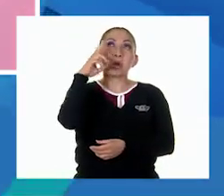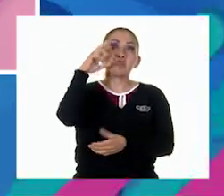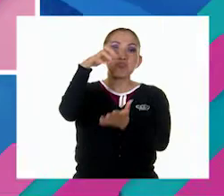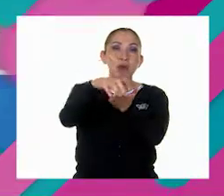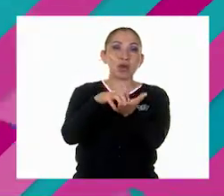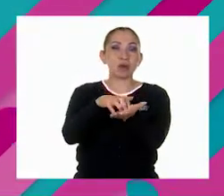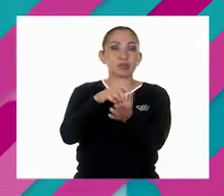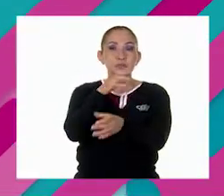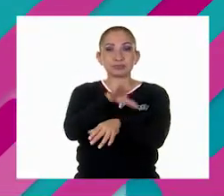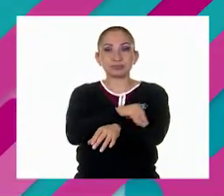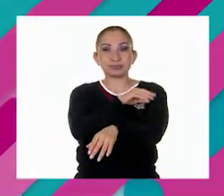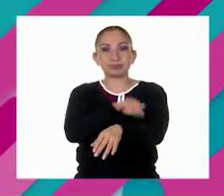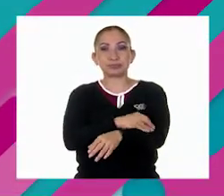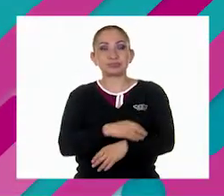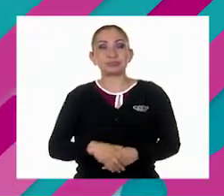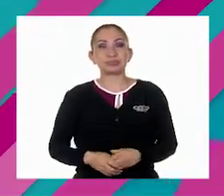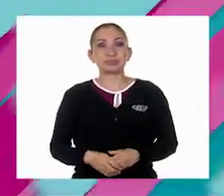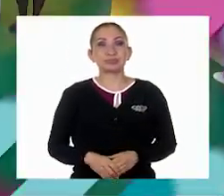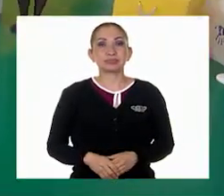ahorradores.